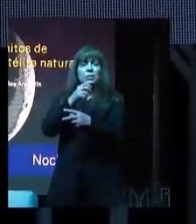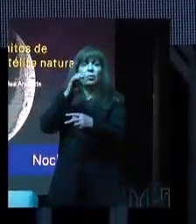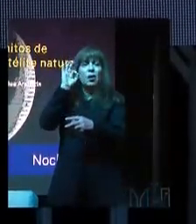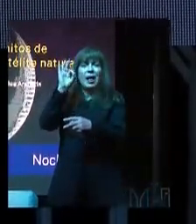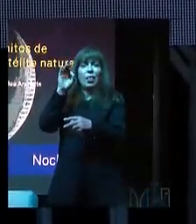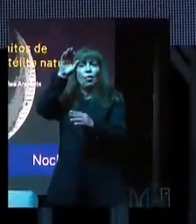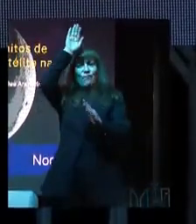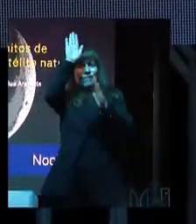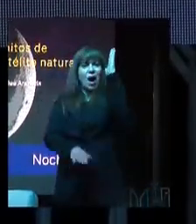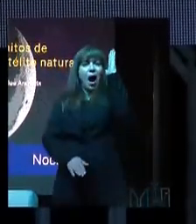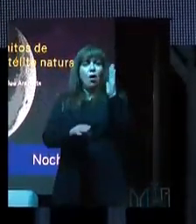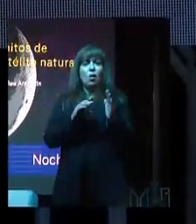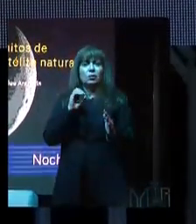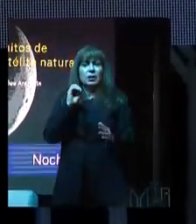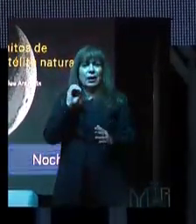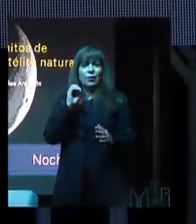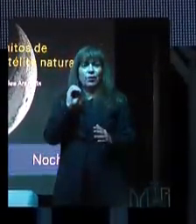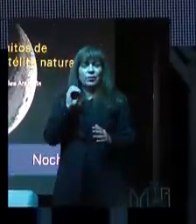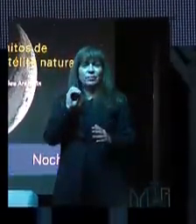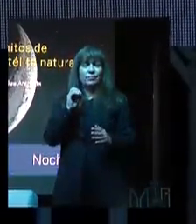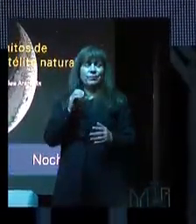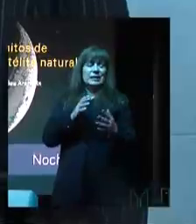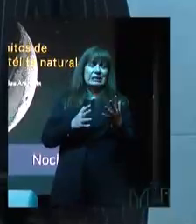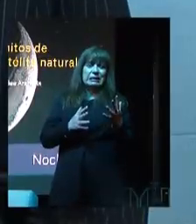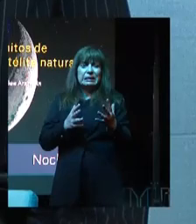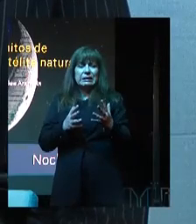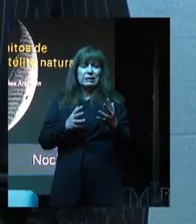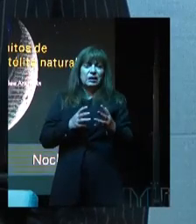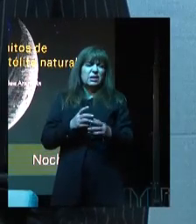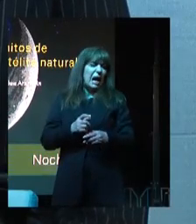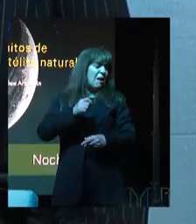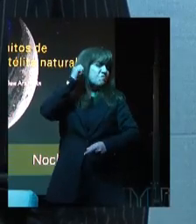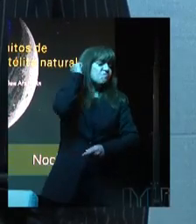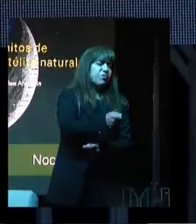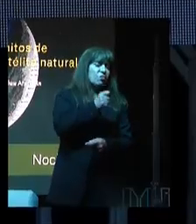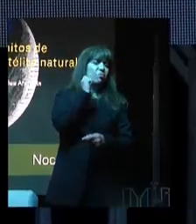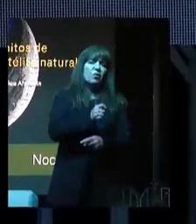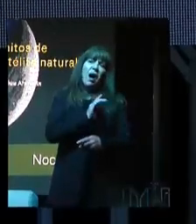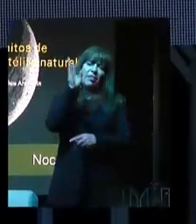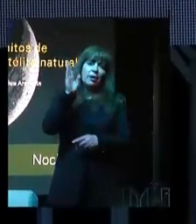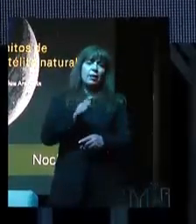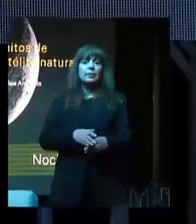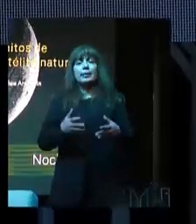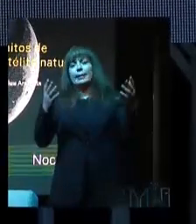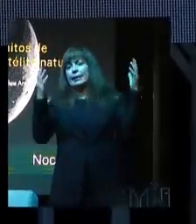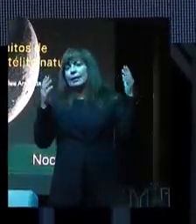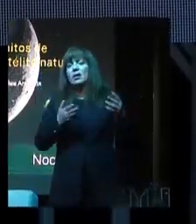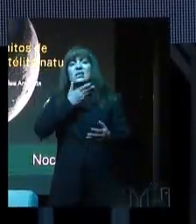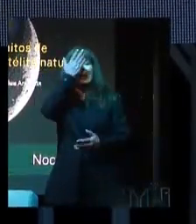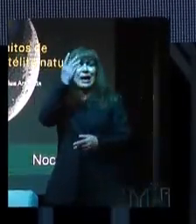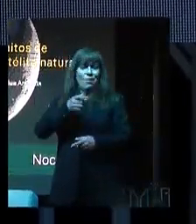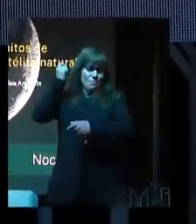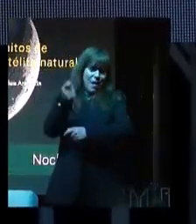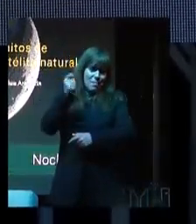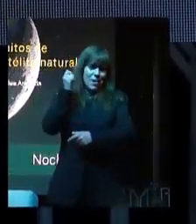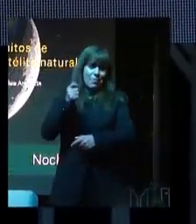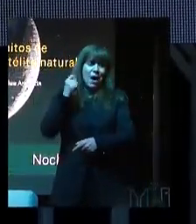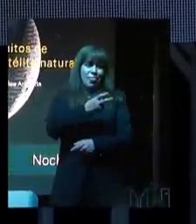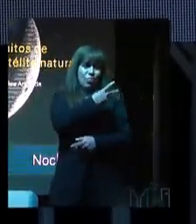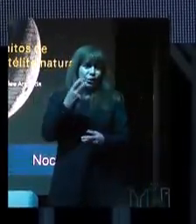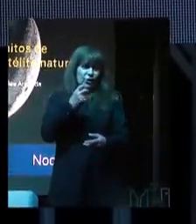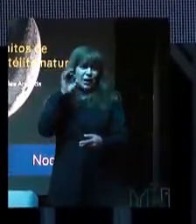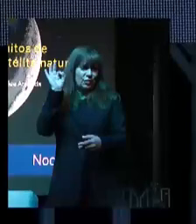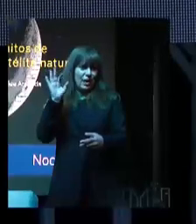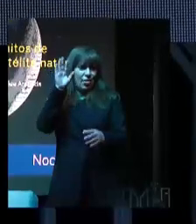cero. Entonces uno dice, bueno, vamos con un martillo, compadre. Anda con un martillo a pegarle al hielo que esté a 250 grados